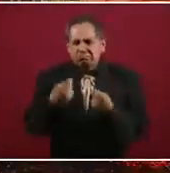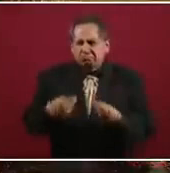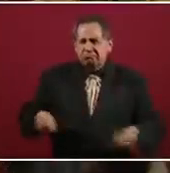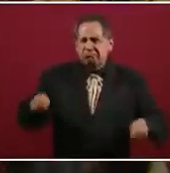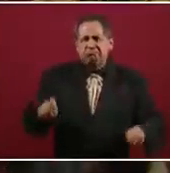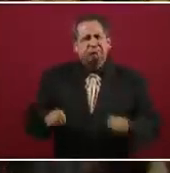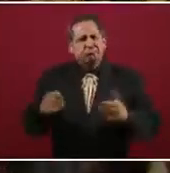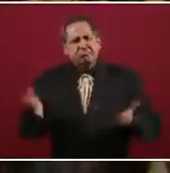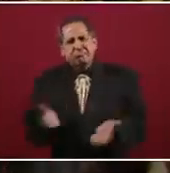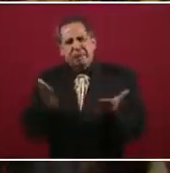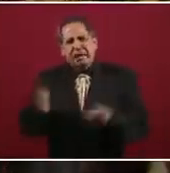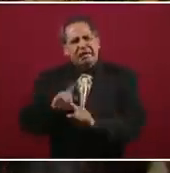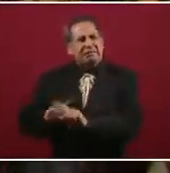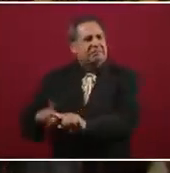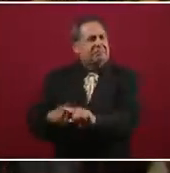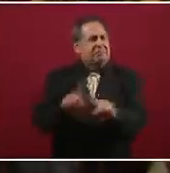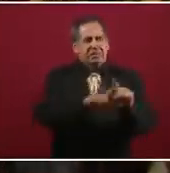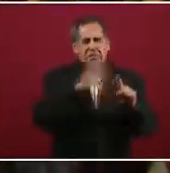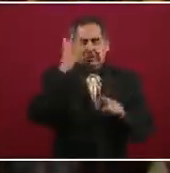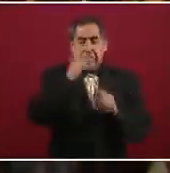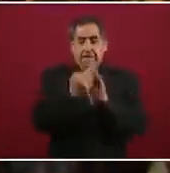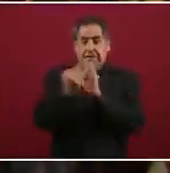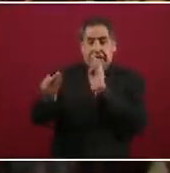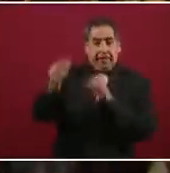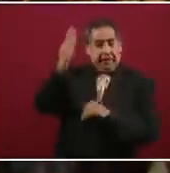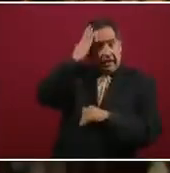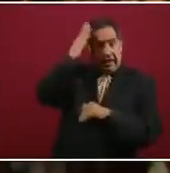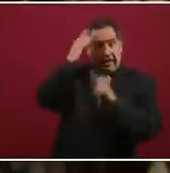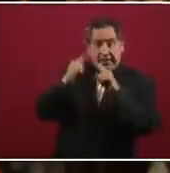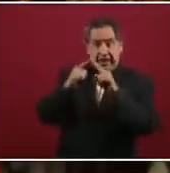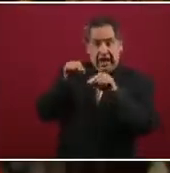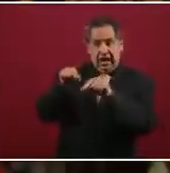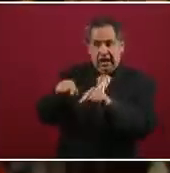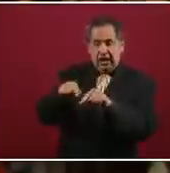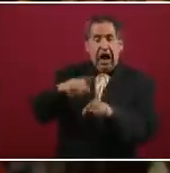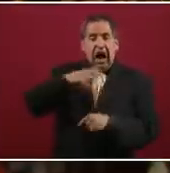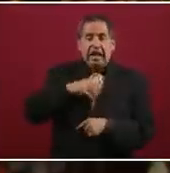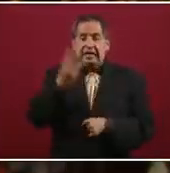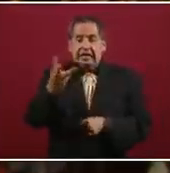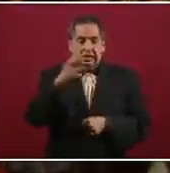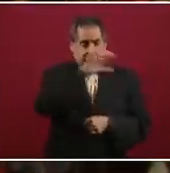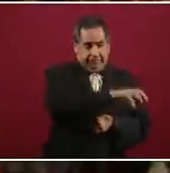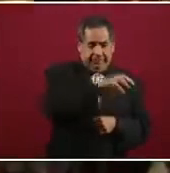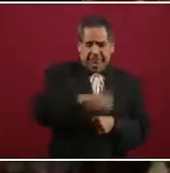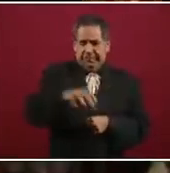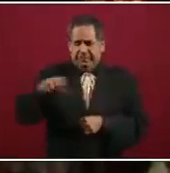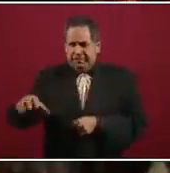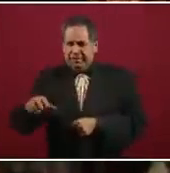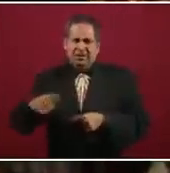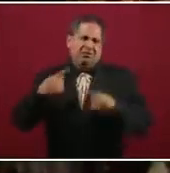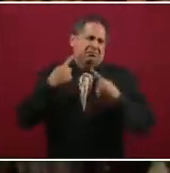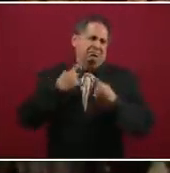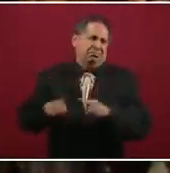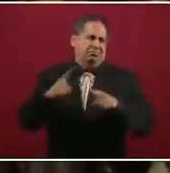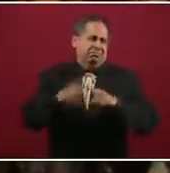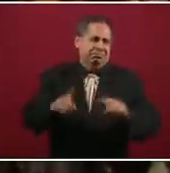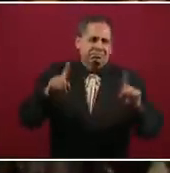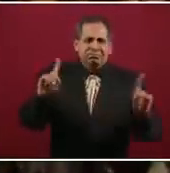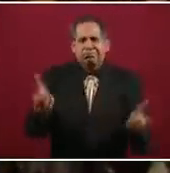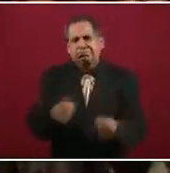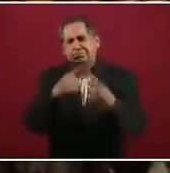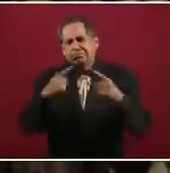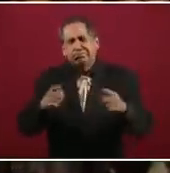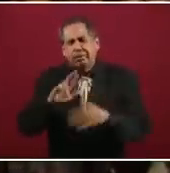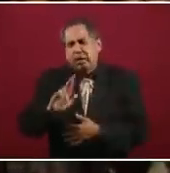este maravilloso escenario frente a Catedral, que además tiene 3 plataformas y donde se han escuchado músicas que